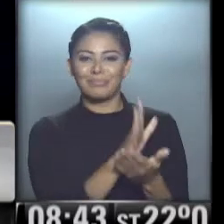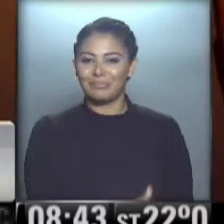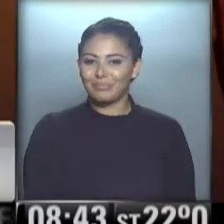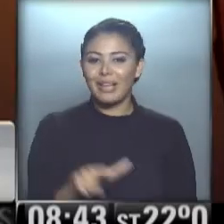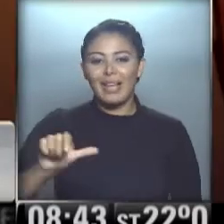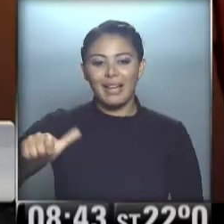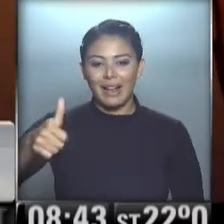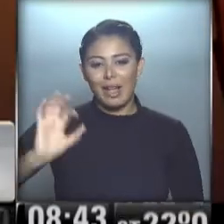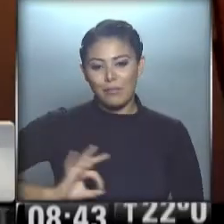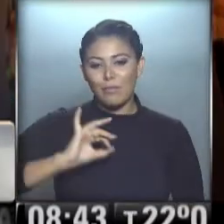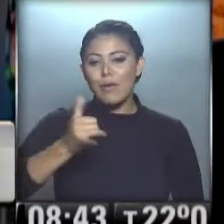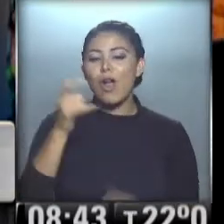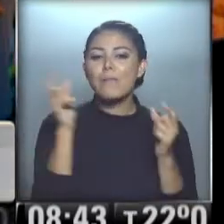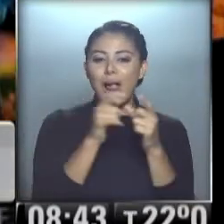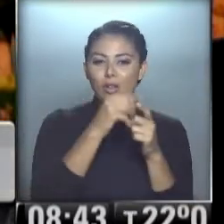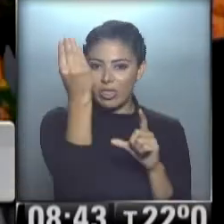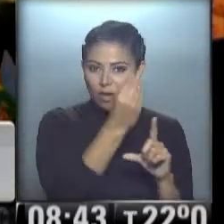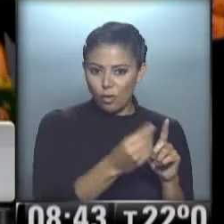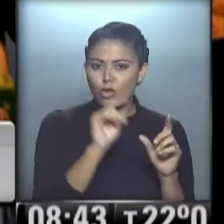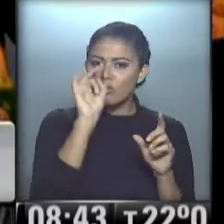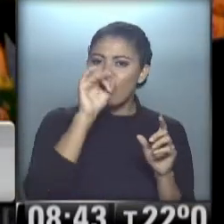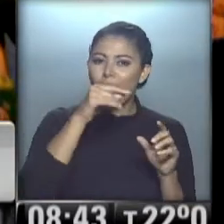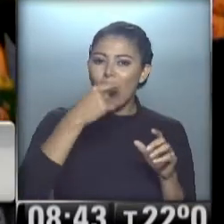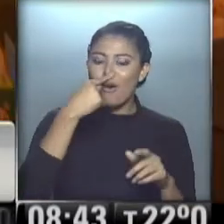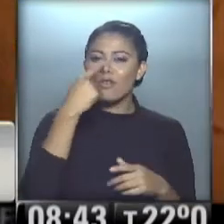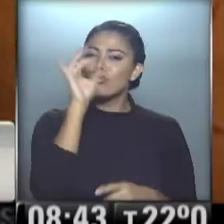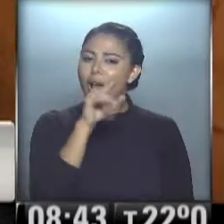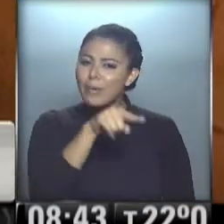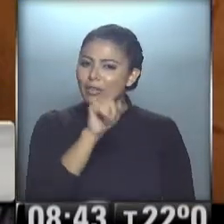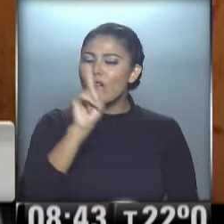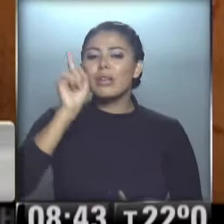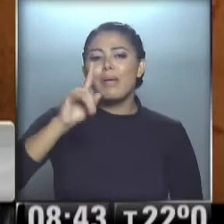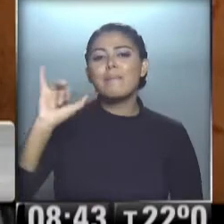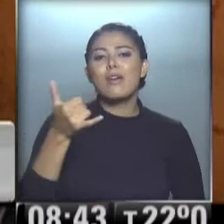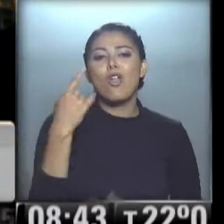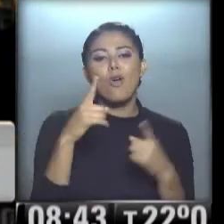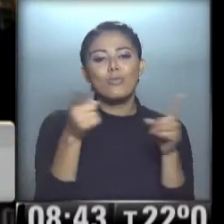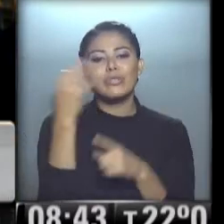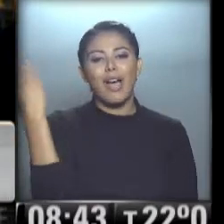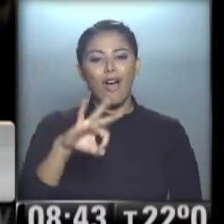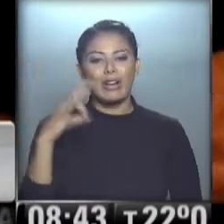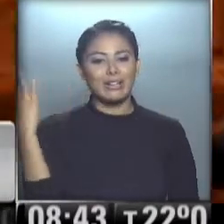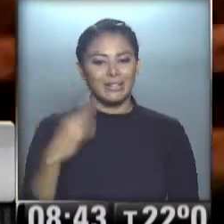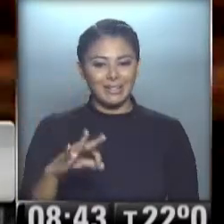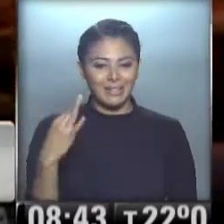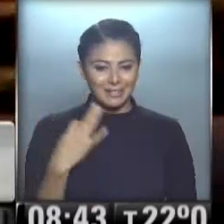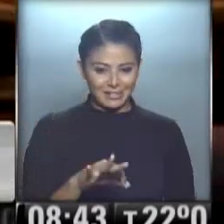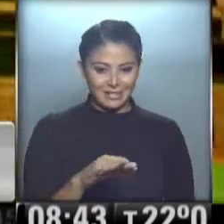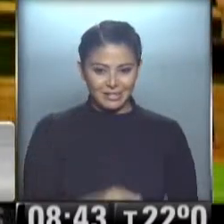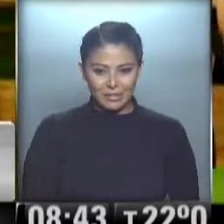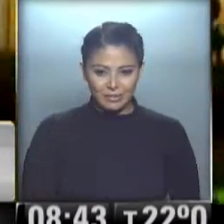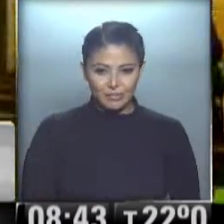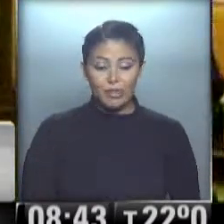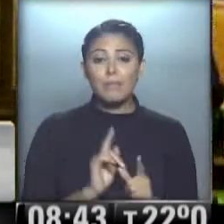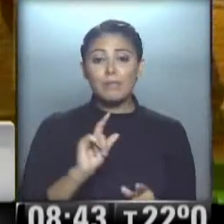el premio a Mejor Película de Animación. Pero no fue el único, también se llevó el premio a Mejor Música Original a cargo de Emilio Cauderer.